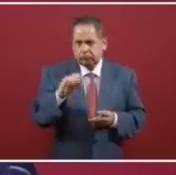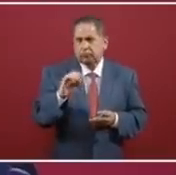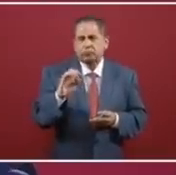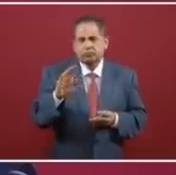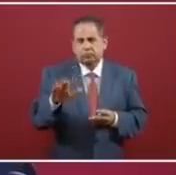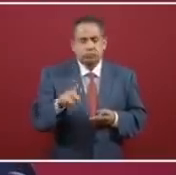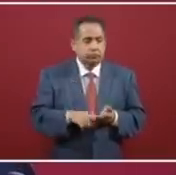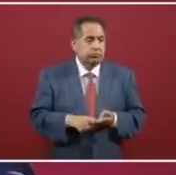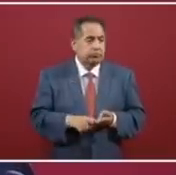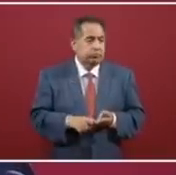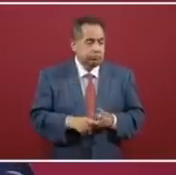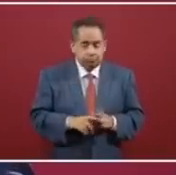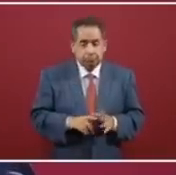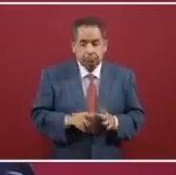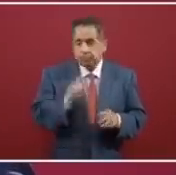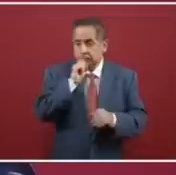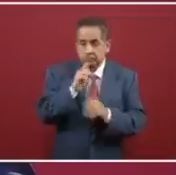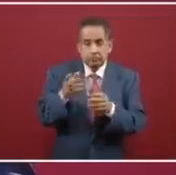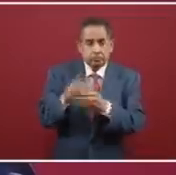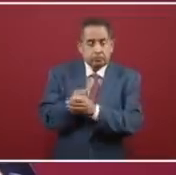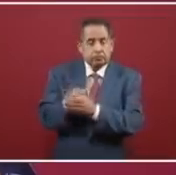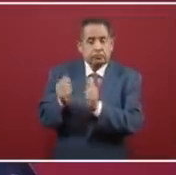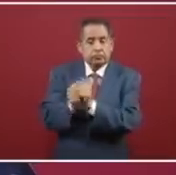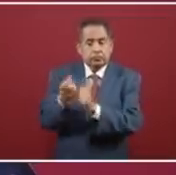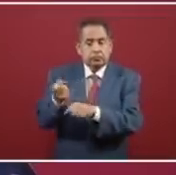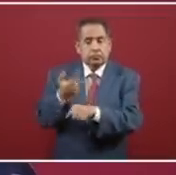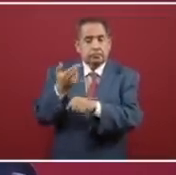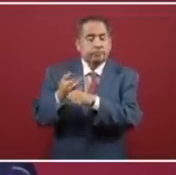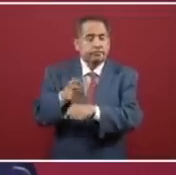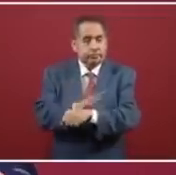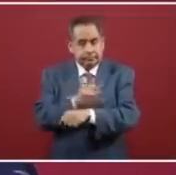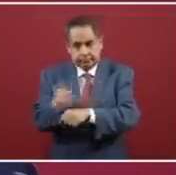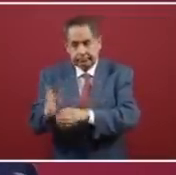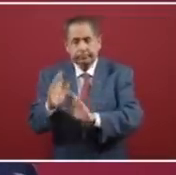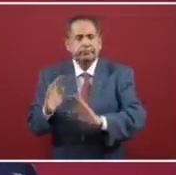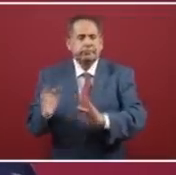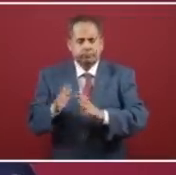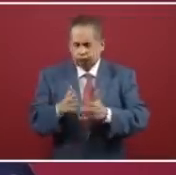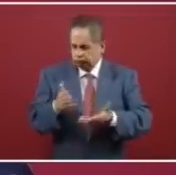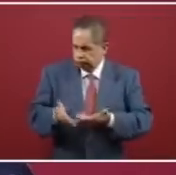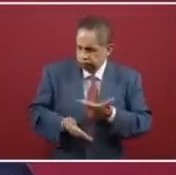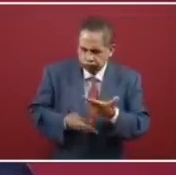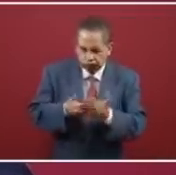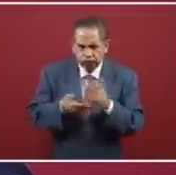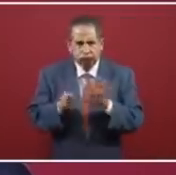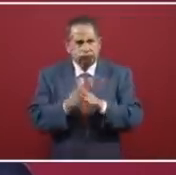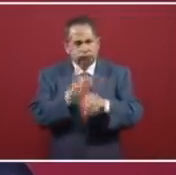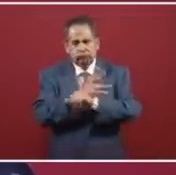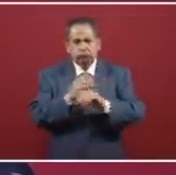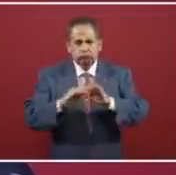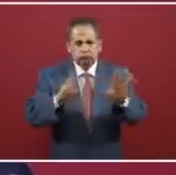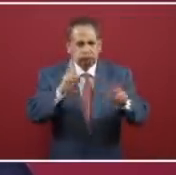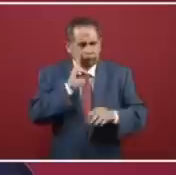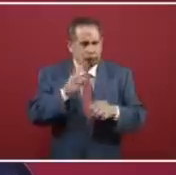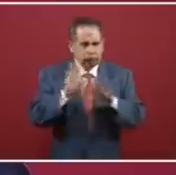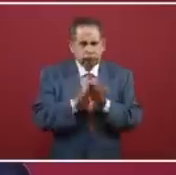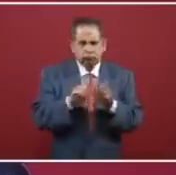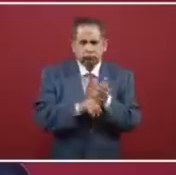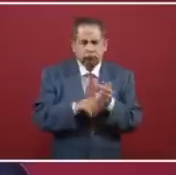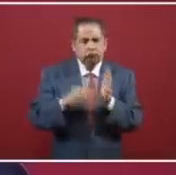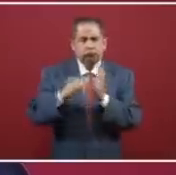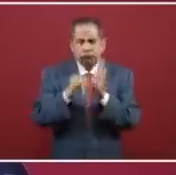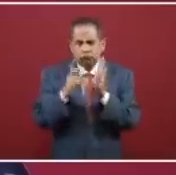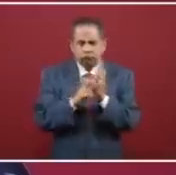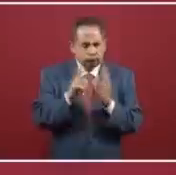también han tenido reuniones con la secretaria de energía hay toda la disposición de transparentar la